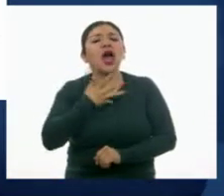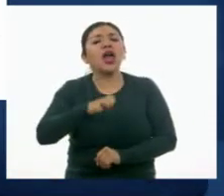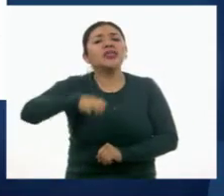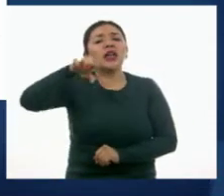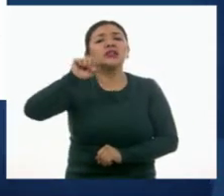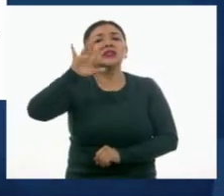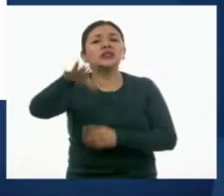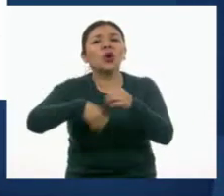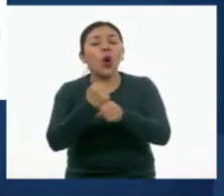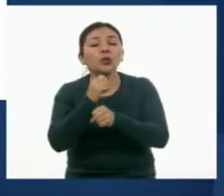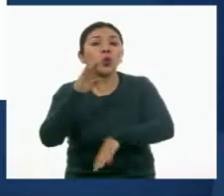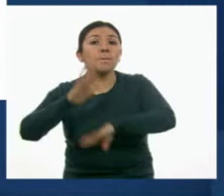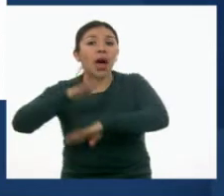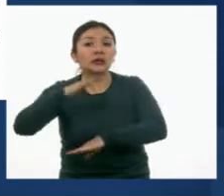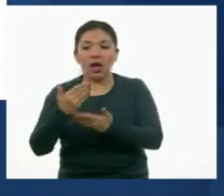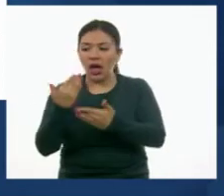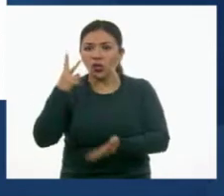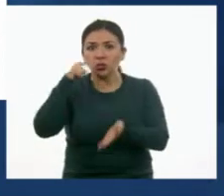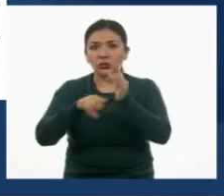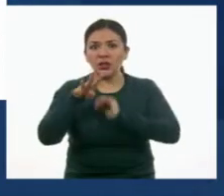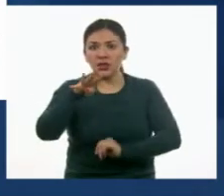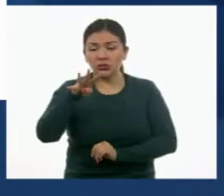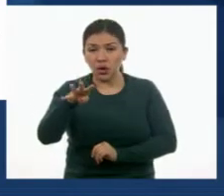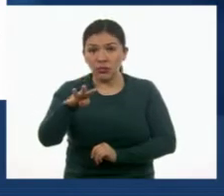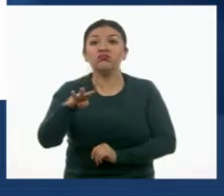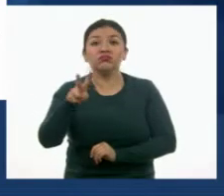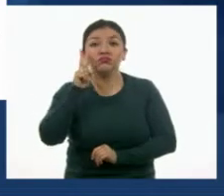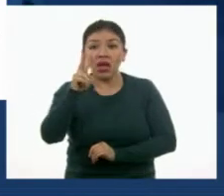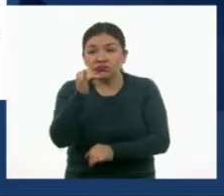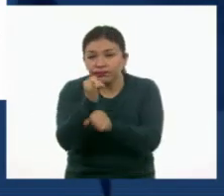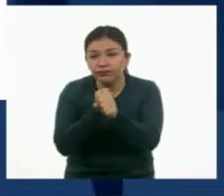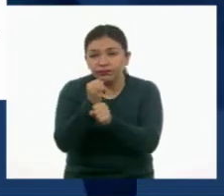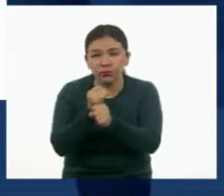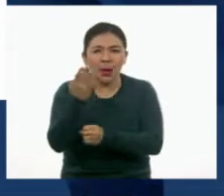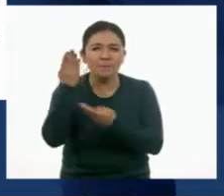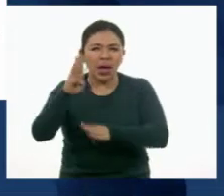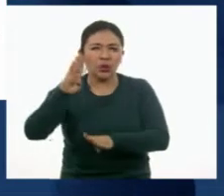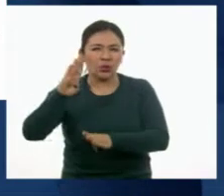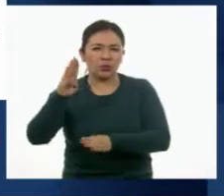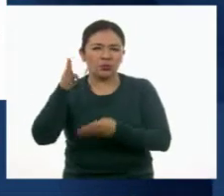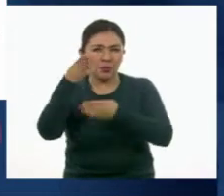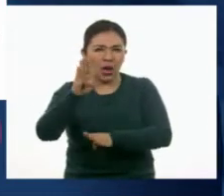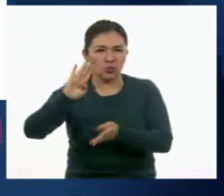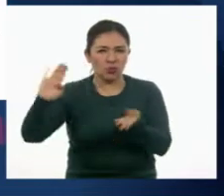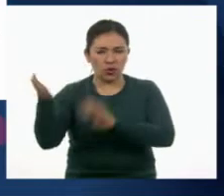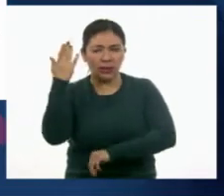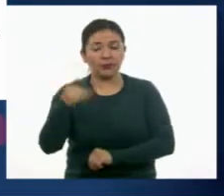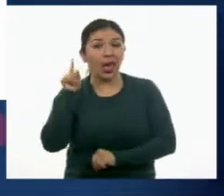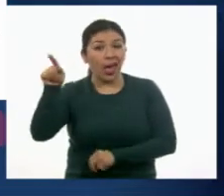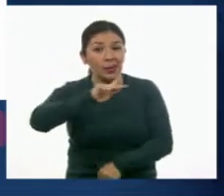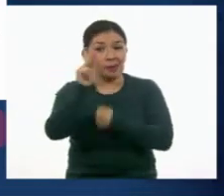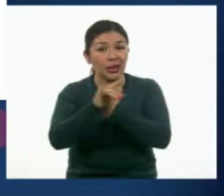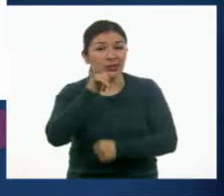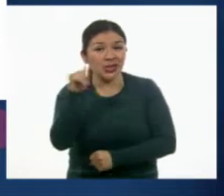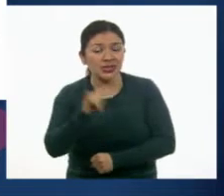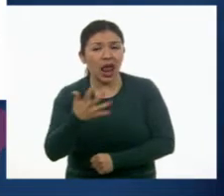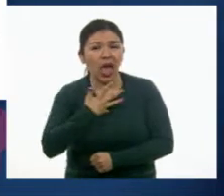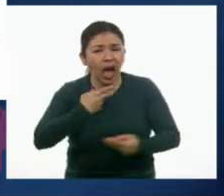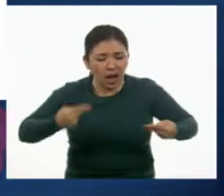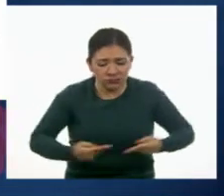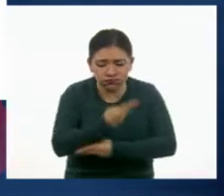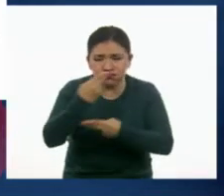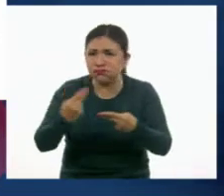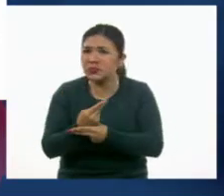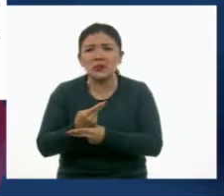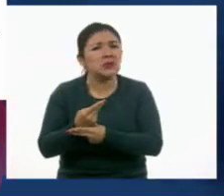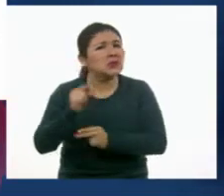65 años o más en 2019, según datos del Banco Mundial. El país tiene una de las tasas de natalidad